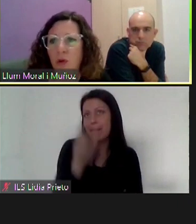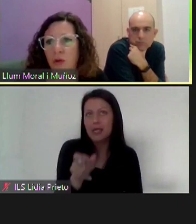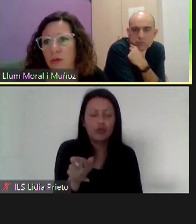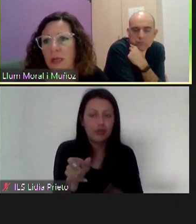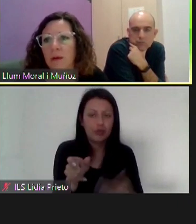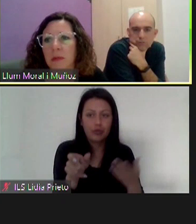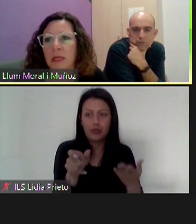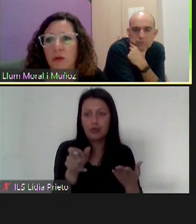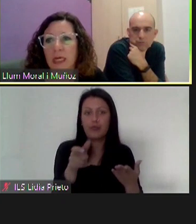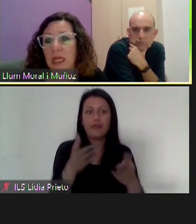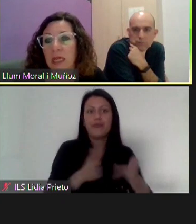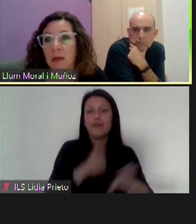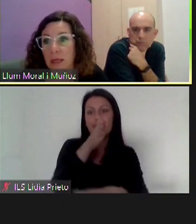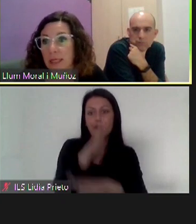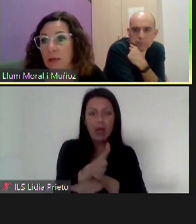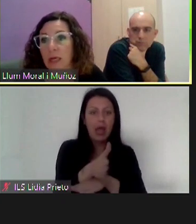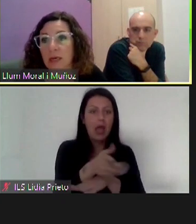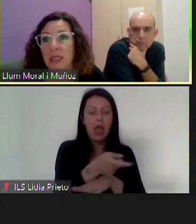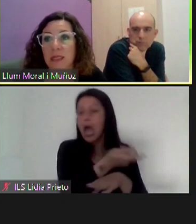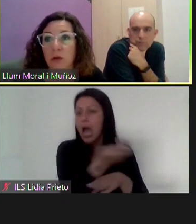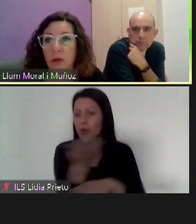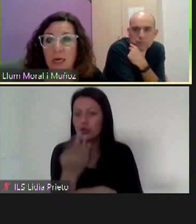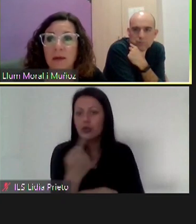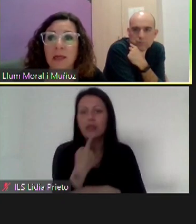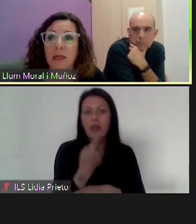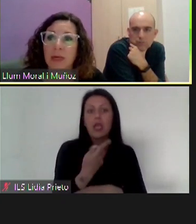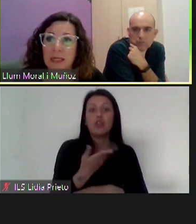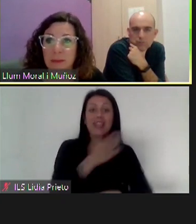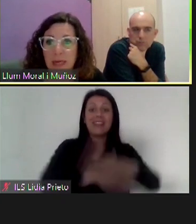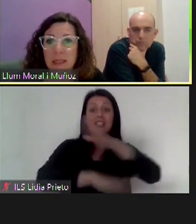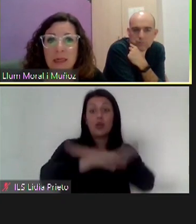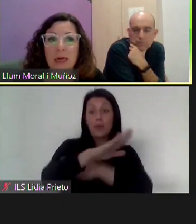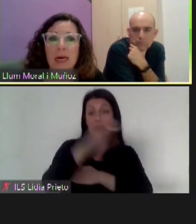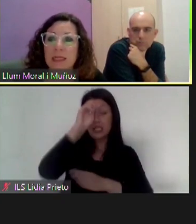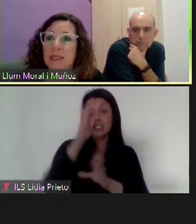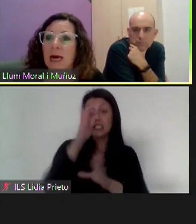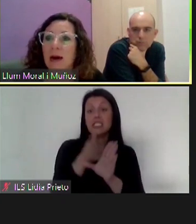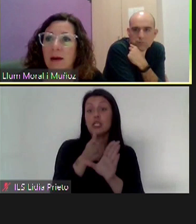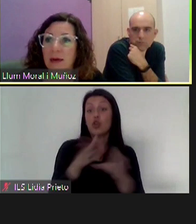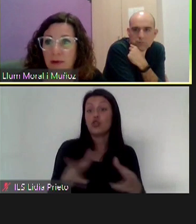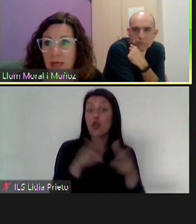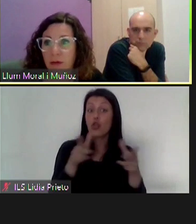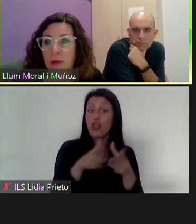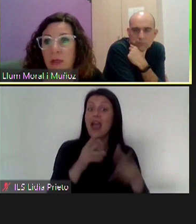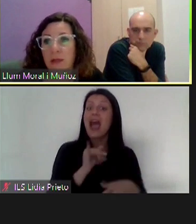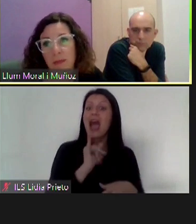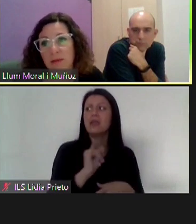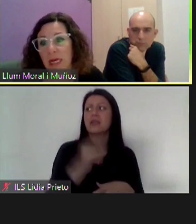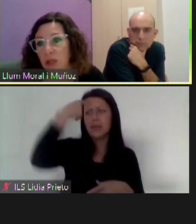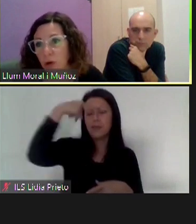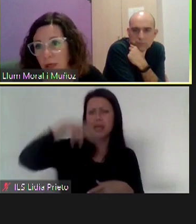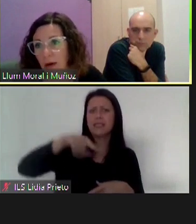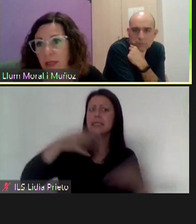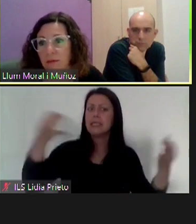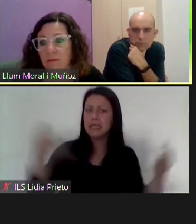a vosotros y os viene a decir es que tengo una discapacidad psicosocial, para que sepáis a qué se está refiriendo. También es